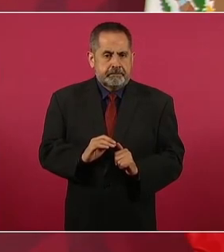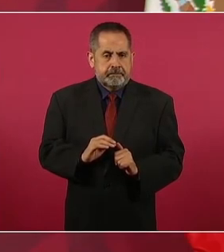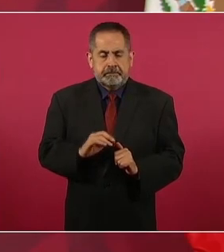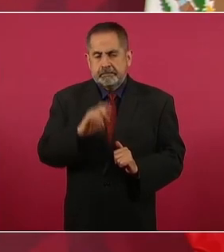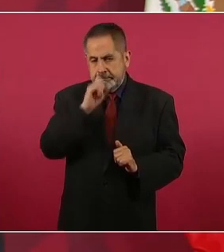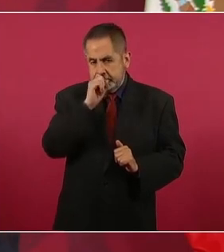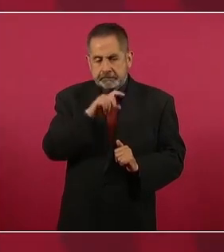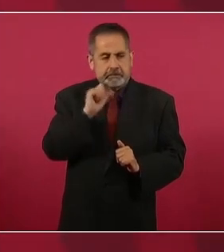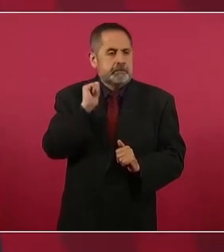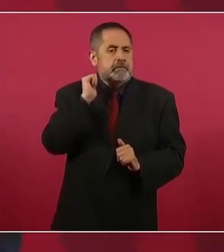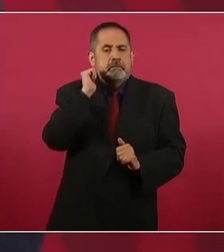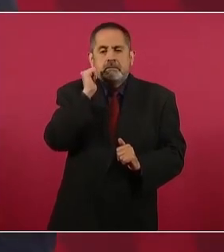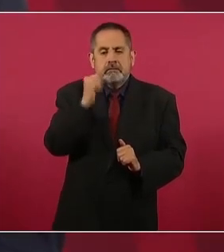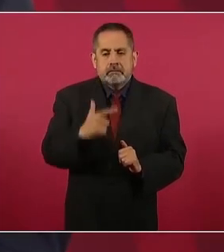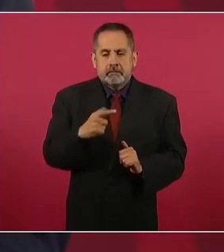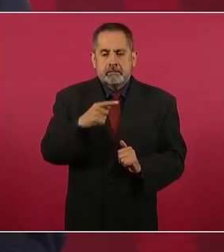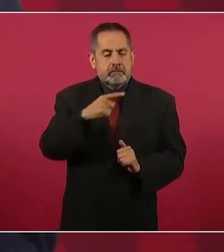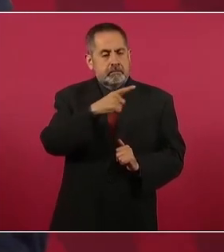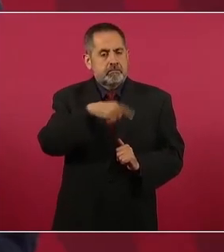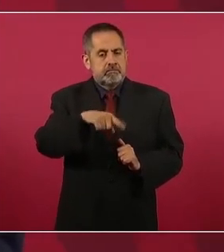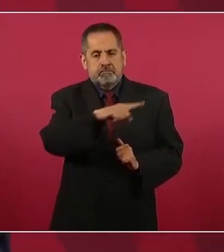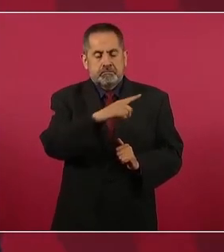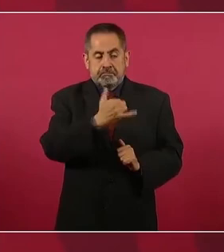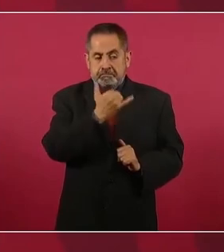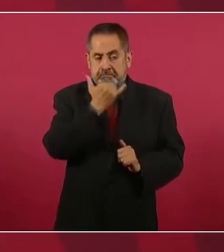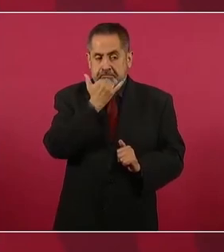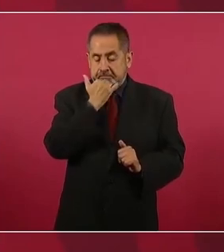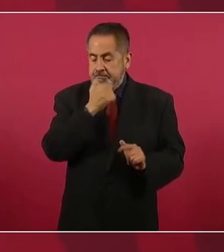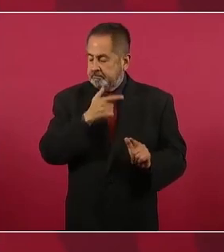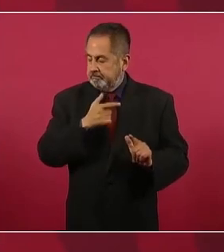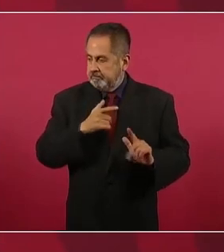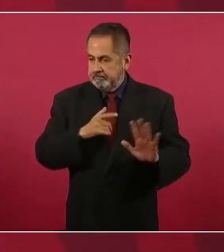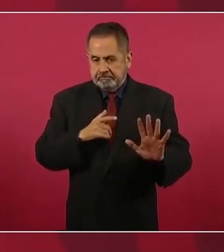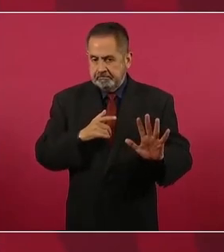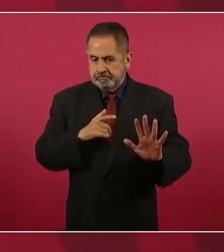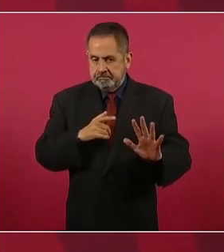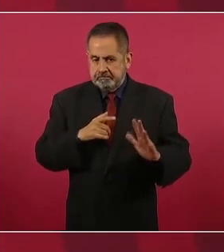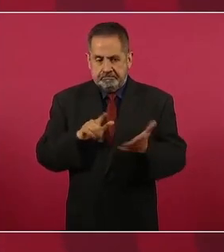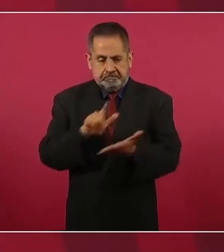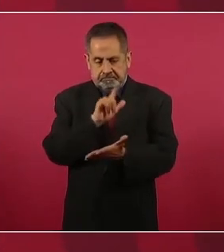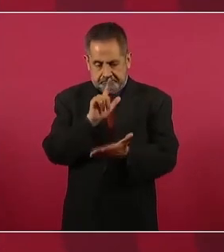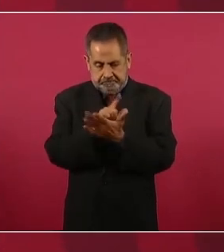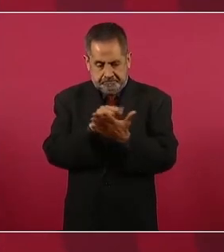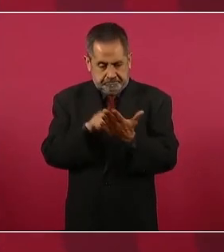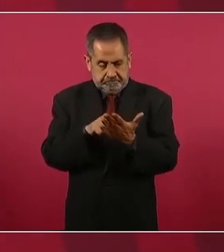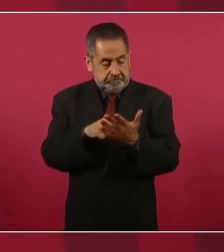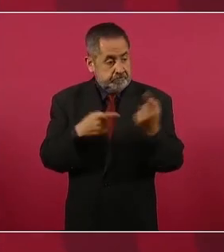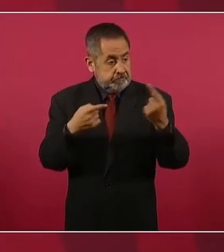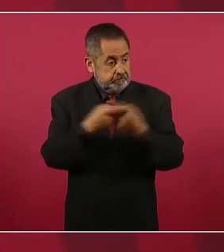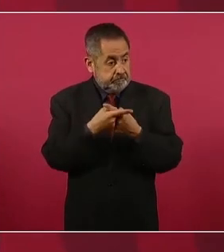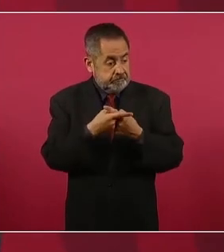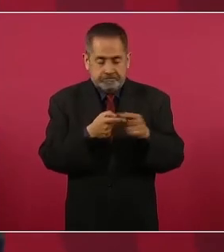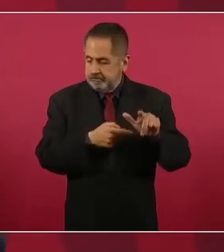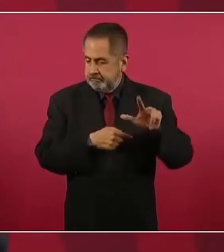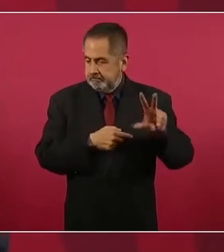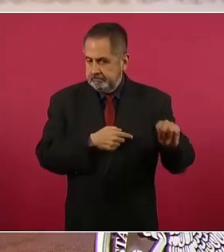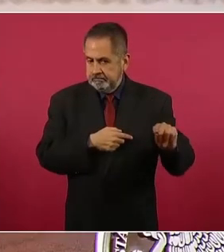y cualquier acto contrario a la ley.